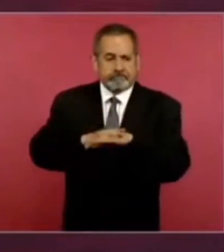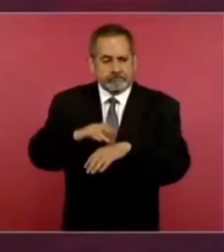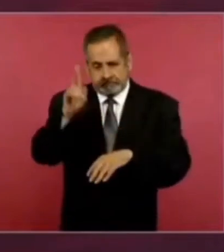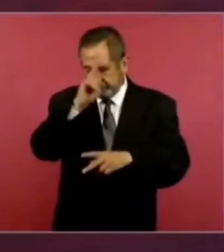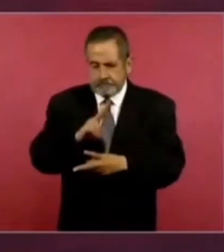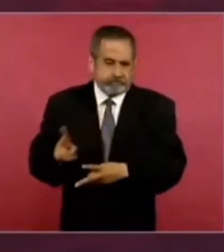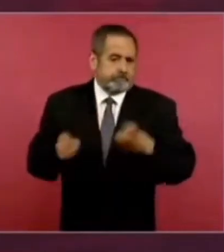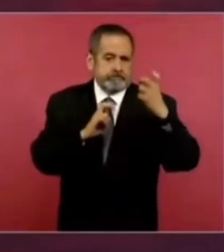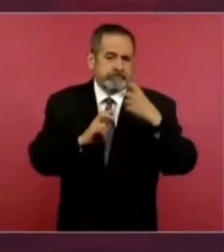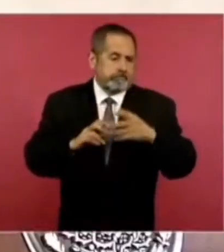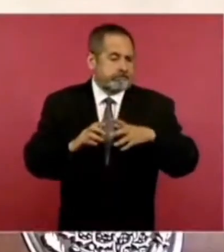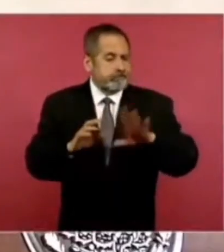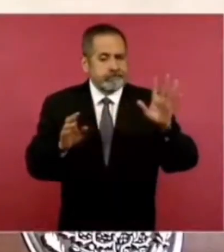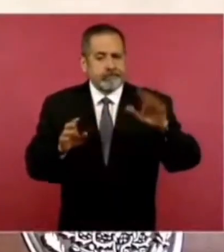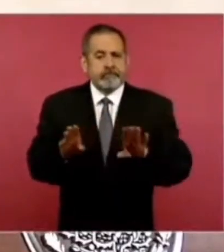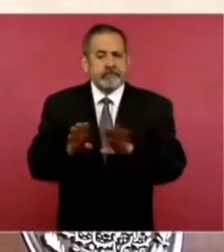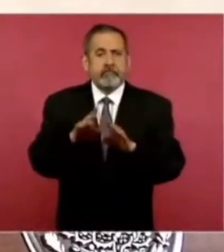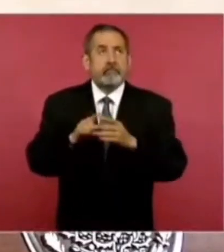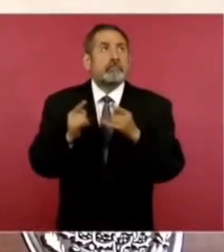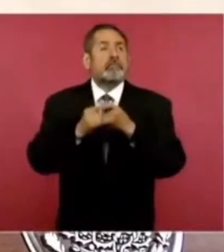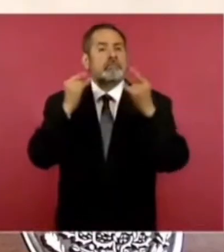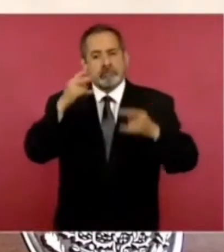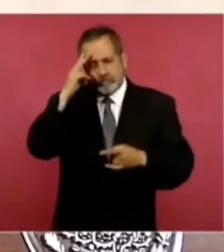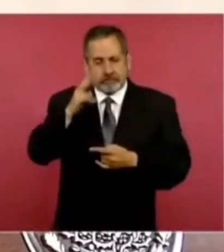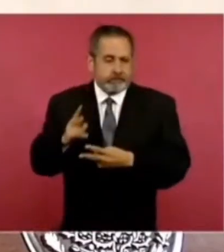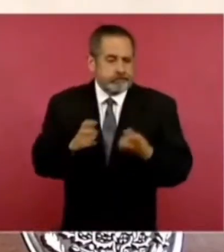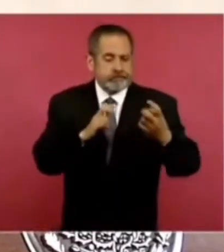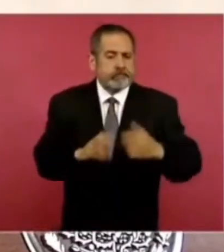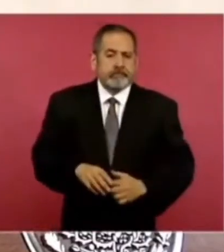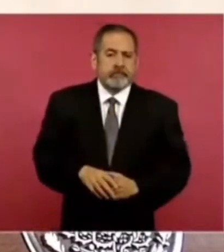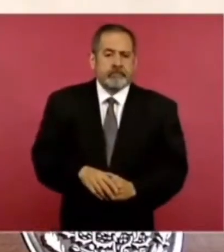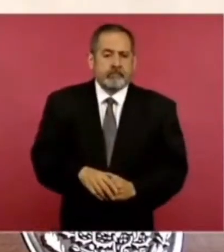los administra el gobierno, los sigue administrando,